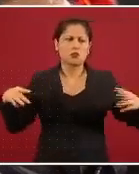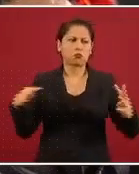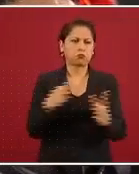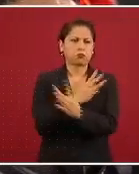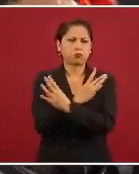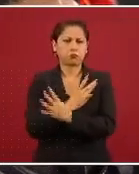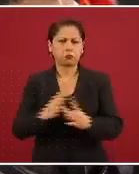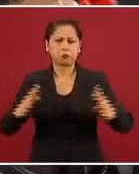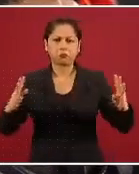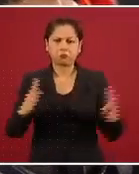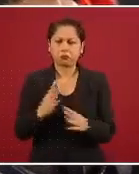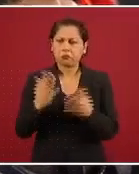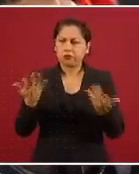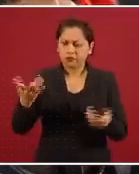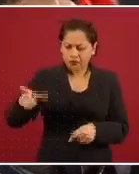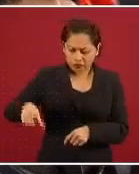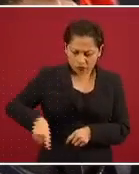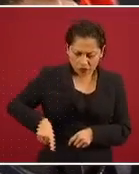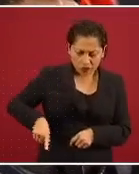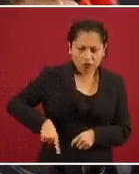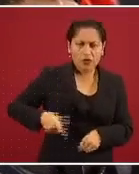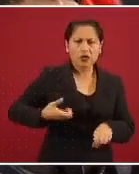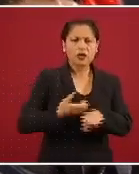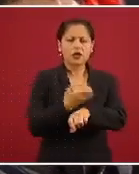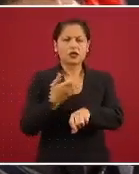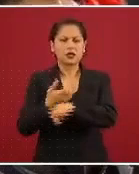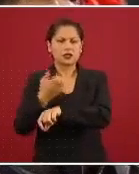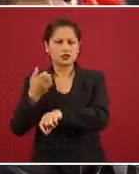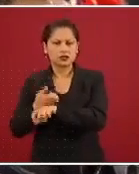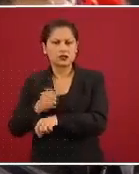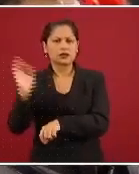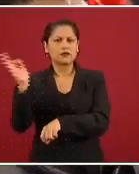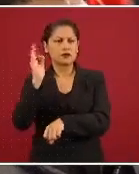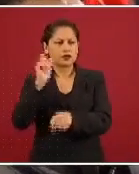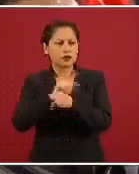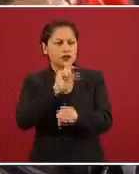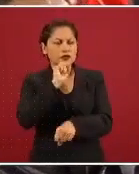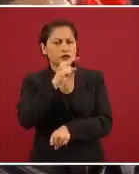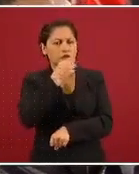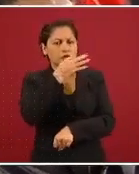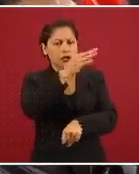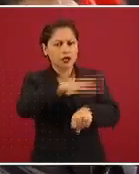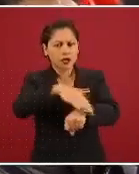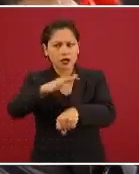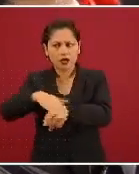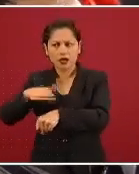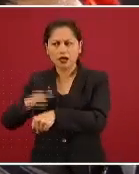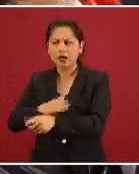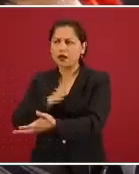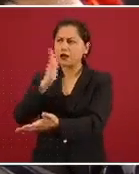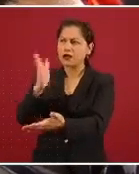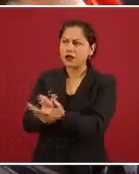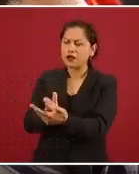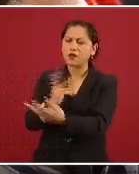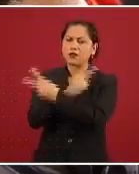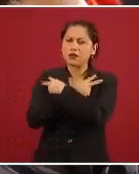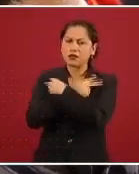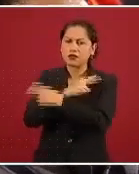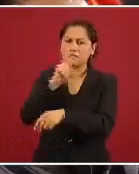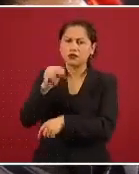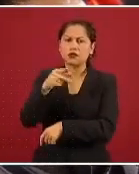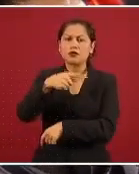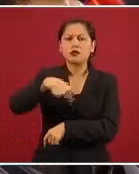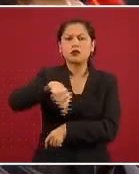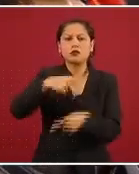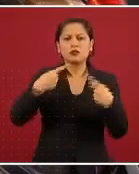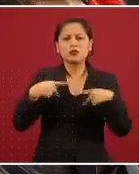autoridades locales, municipales han intentado de persuadirlos de que no se estén ahí, pues estos insisten y están ahí. Se ha